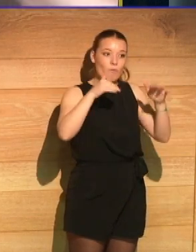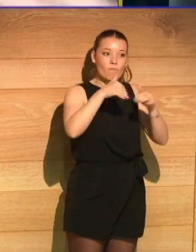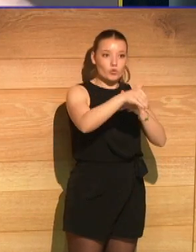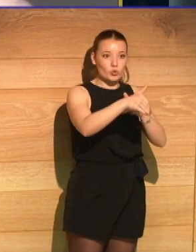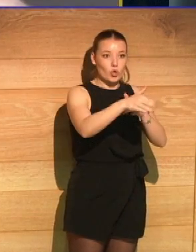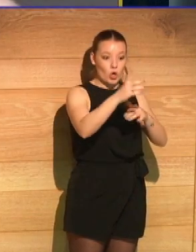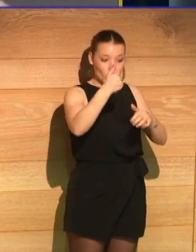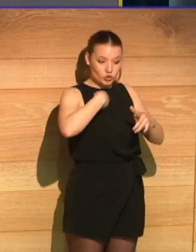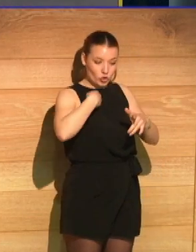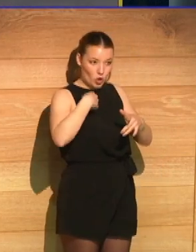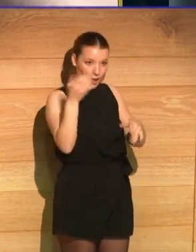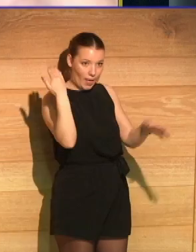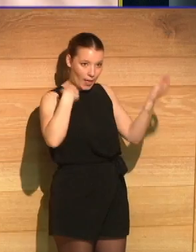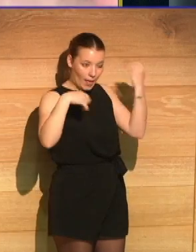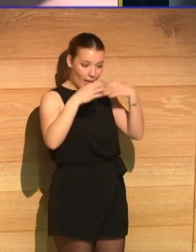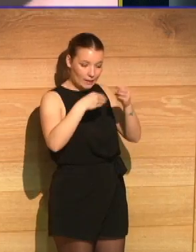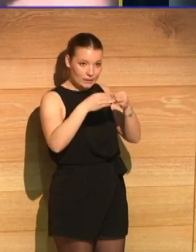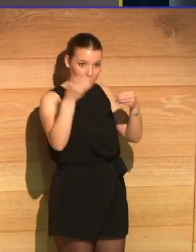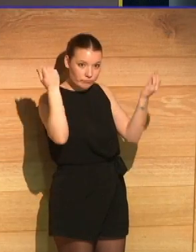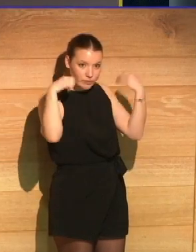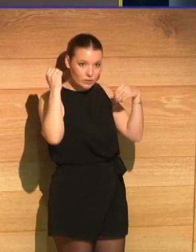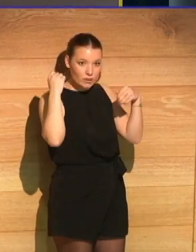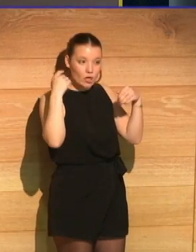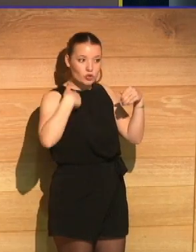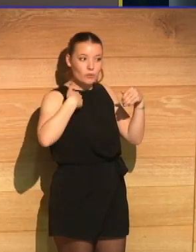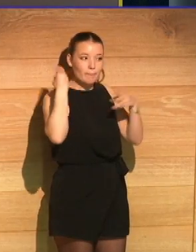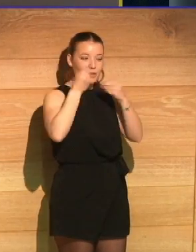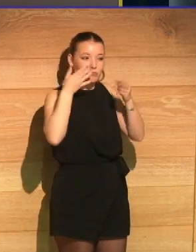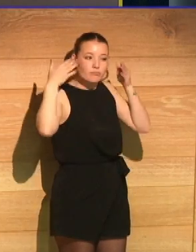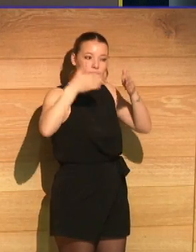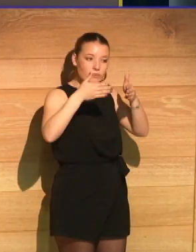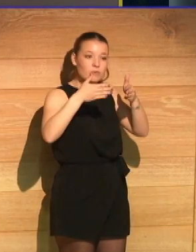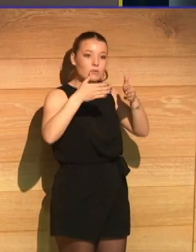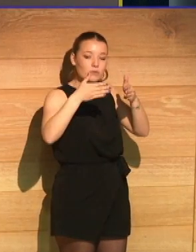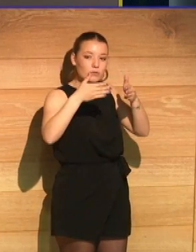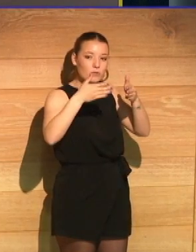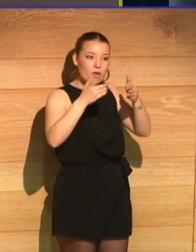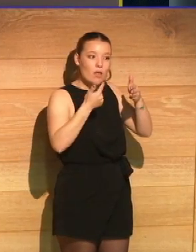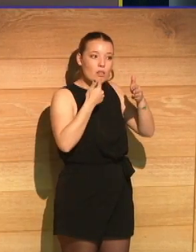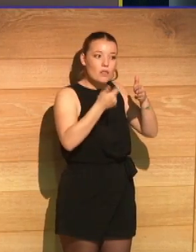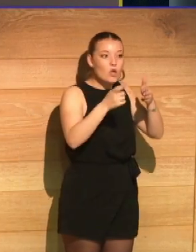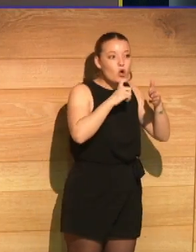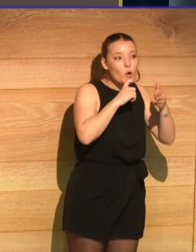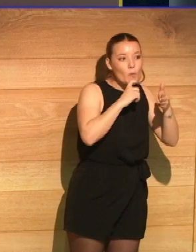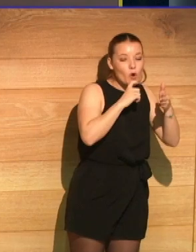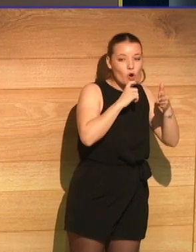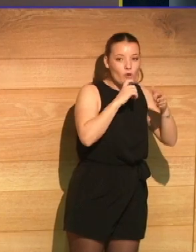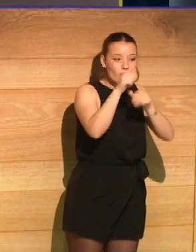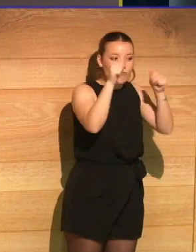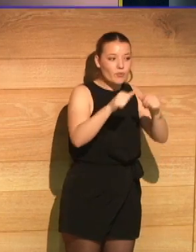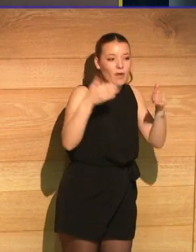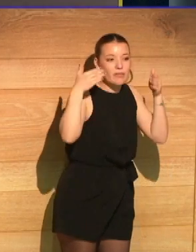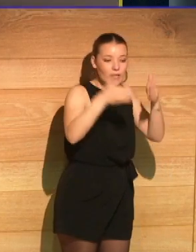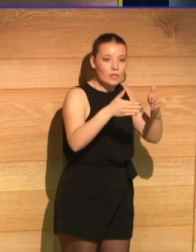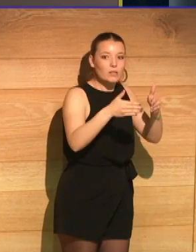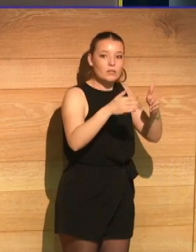como artista ya estoy pensando mucho más concreto en cómo decir las cosas, más directo, más sencillos,